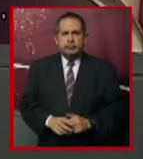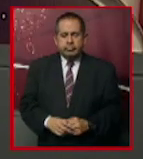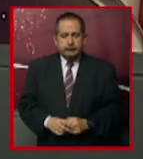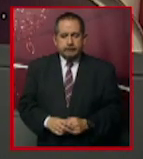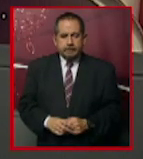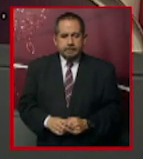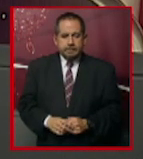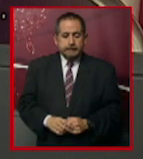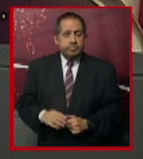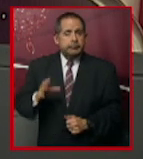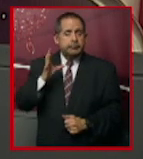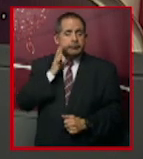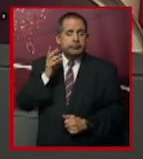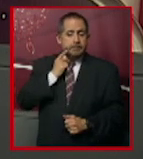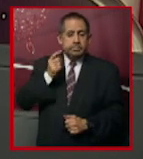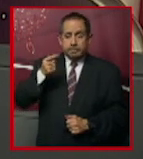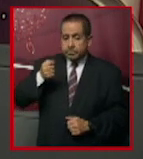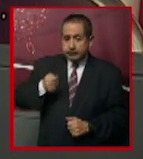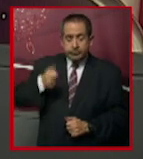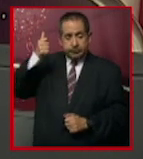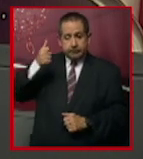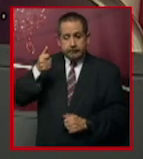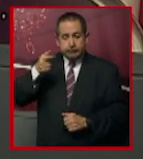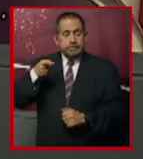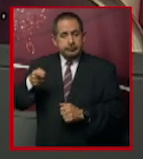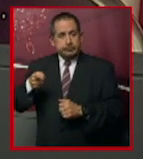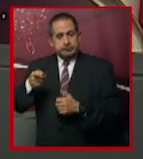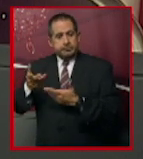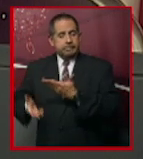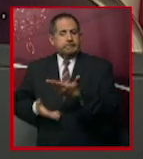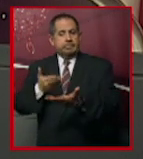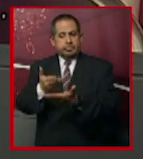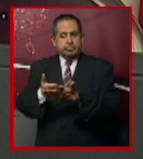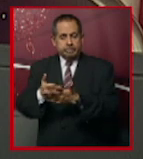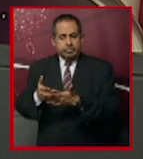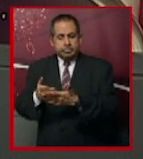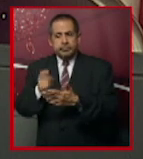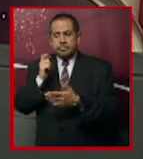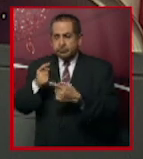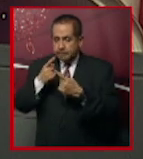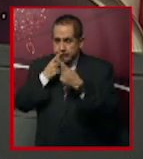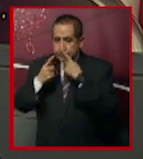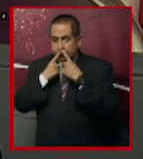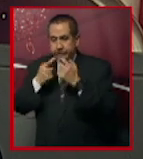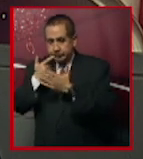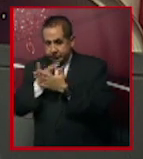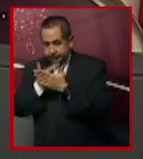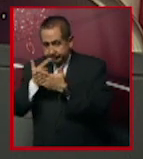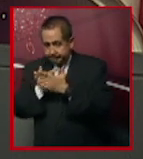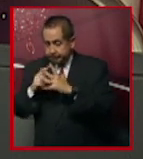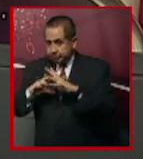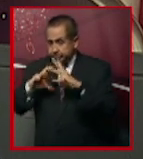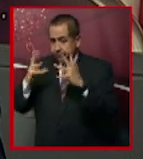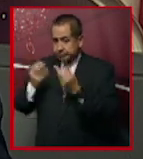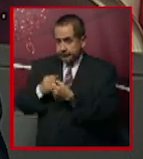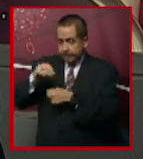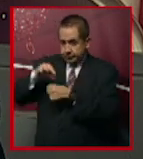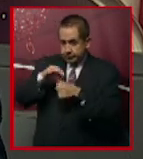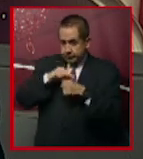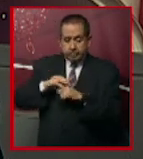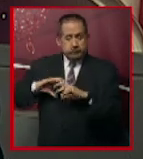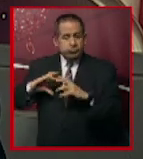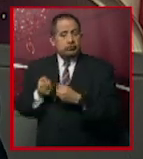Como la Cámara de Diputados fue la Cámara de origen de esta reforma constitucional, realizó el cómputo de los votos aprobatorios,